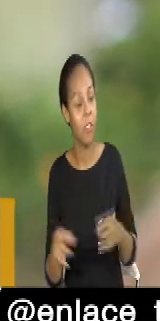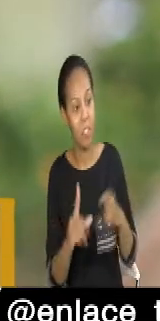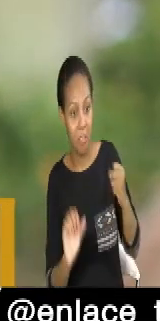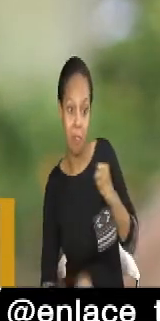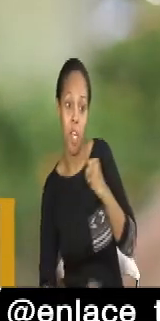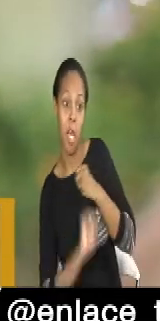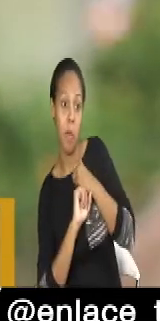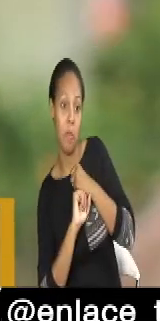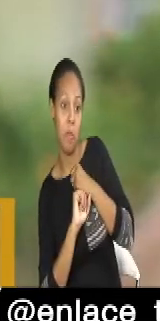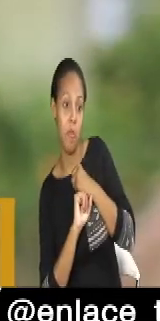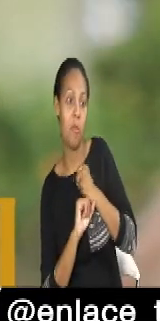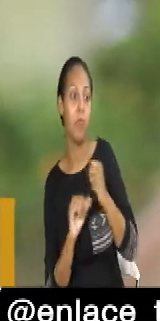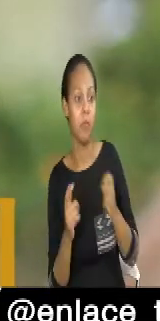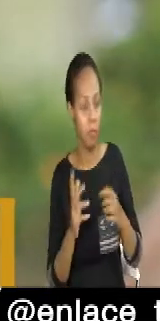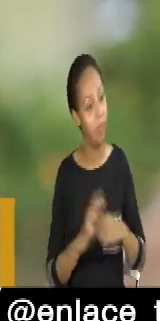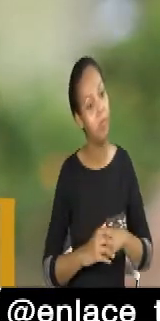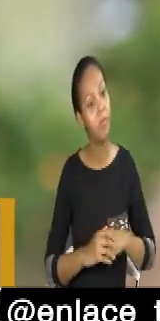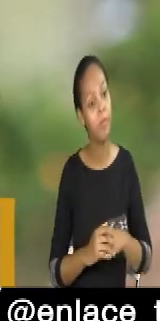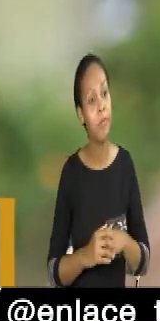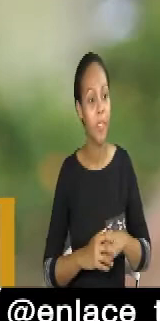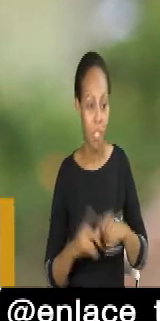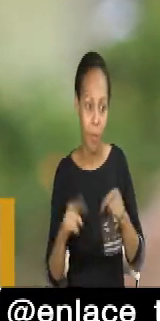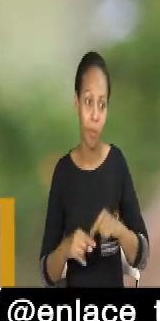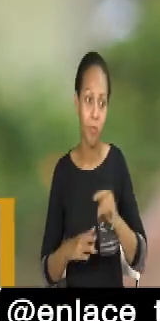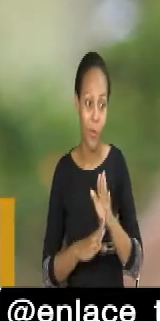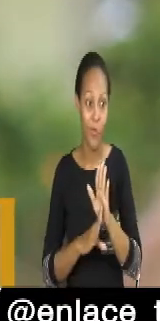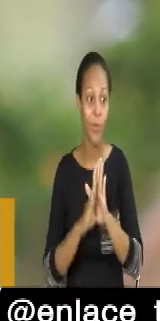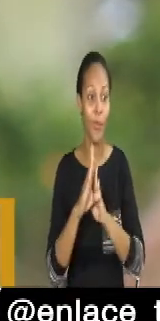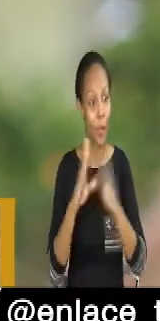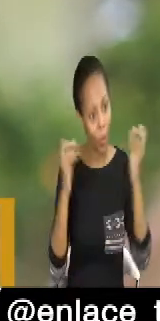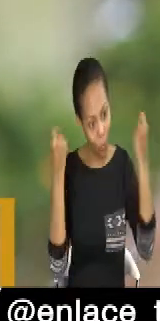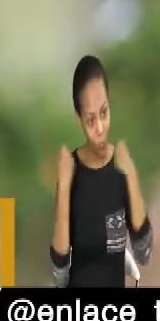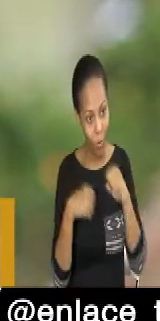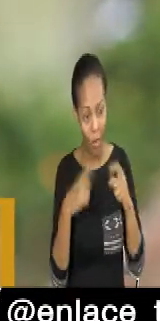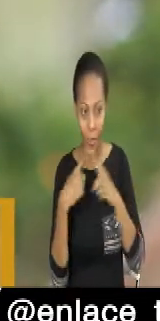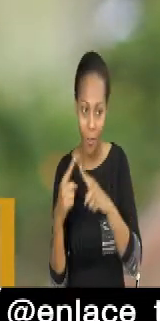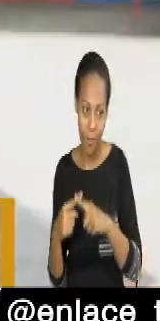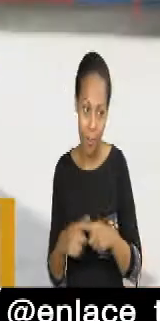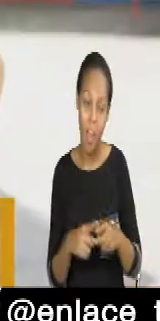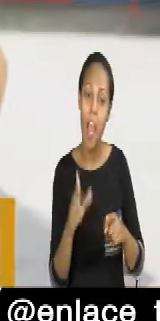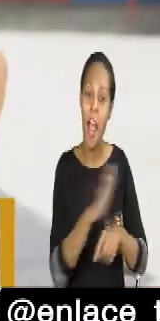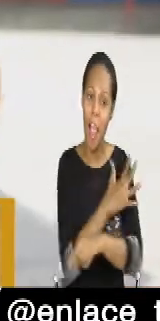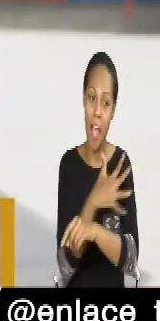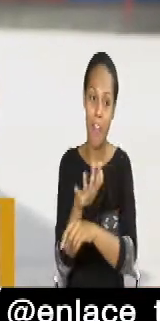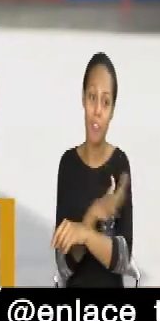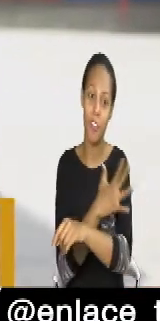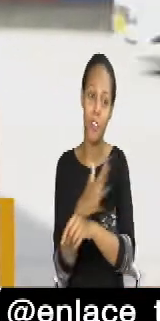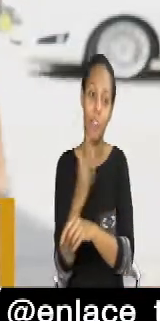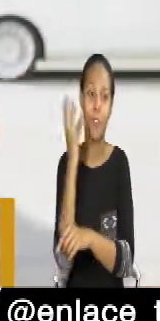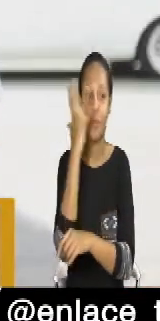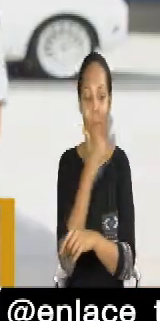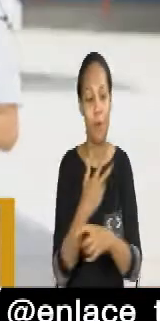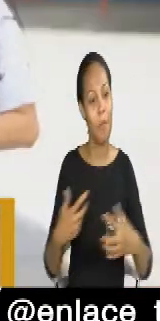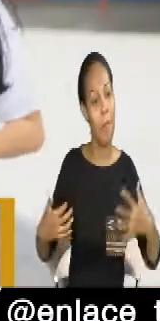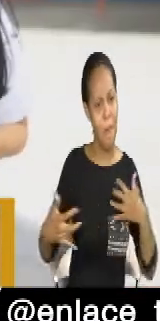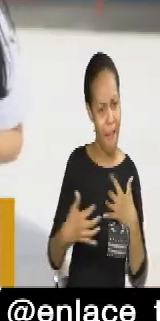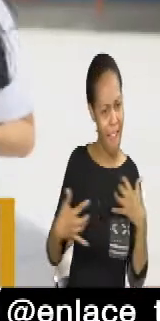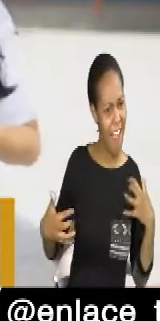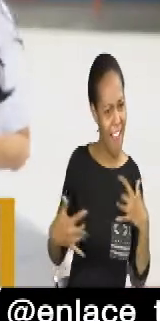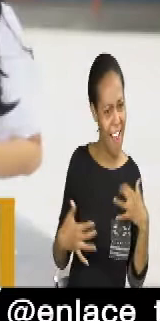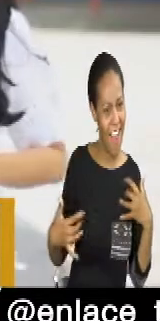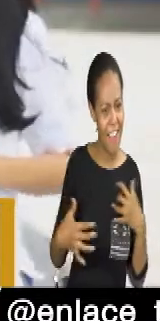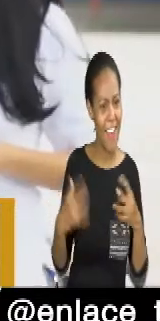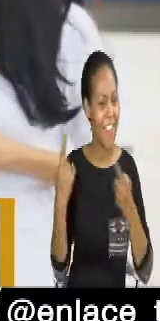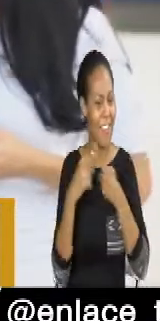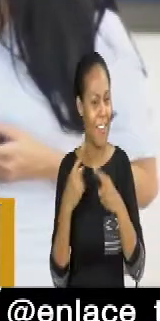y tratar de salir adelante. Tenemos varias canciones muy bonitas en todos los ritmos en vallenato. Y